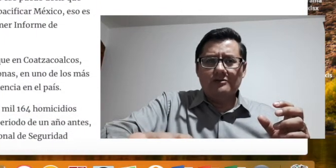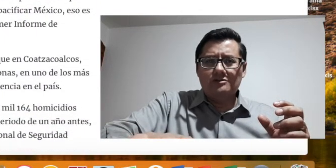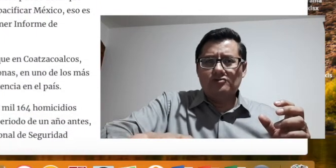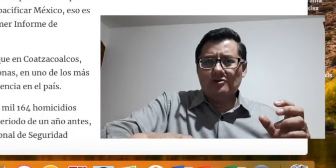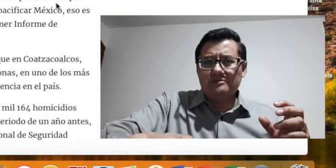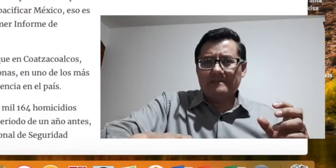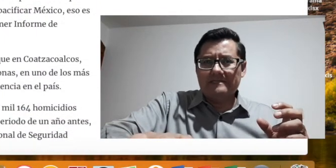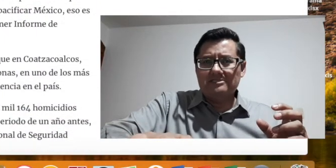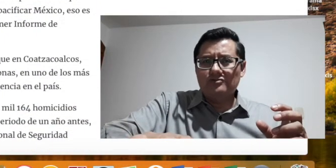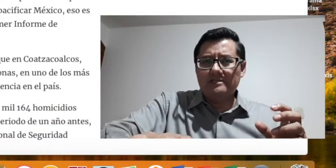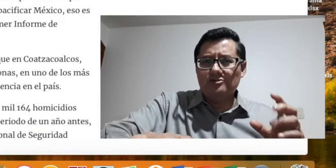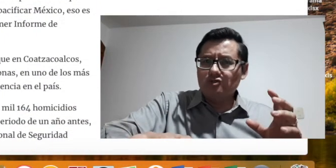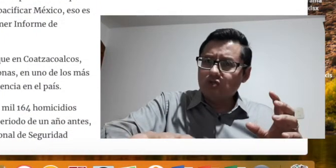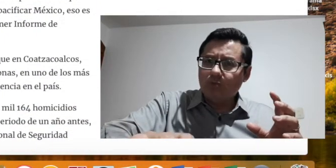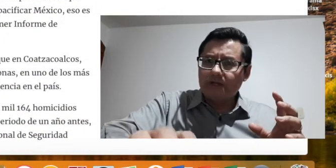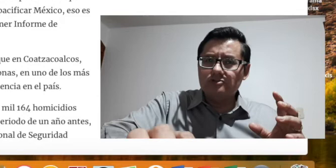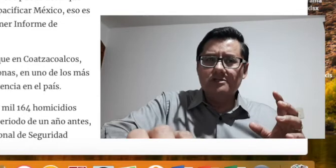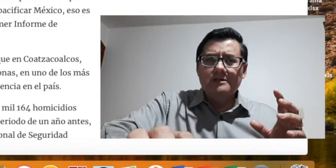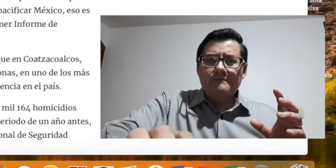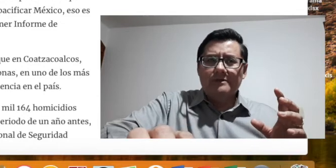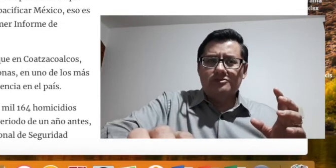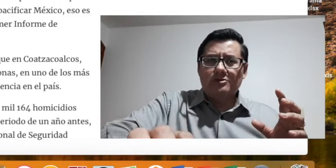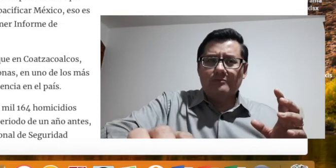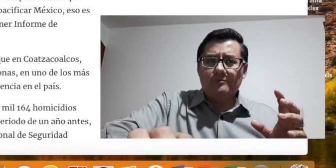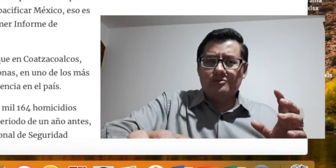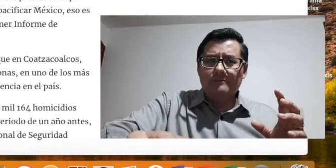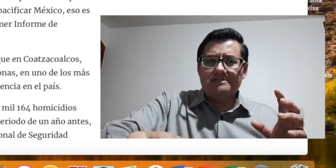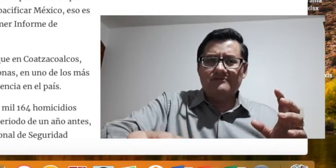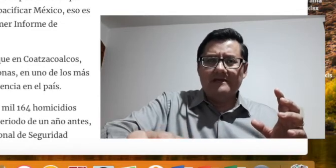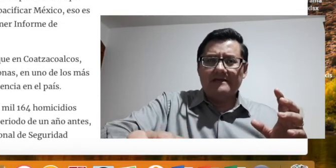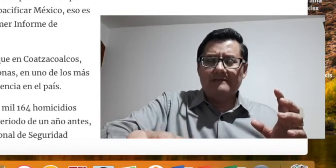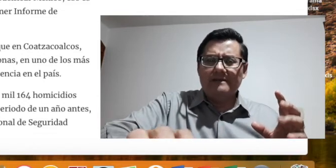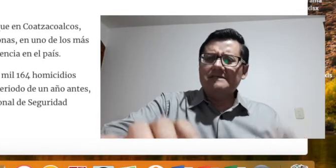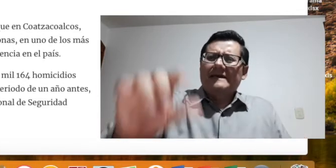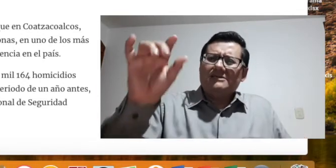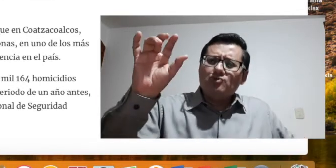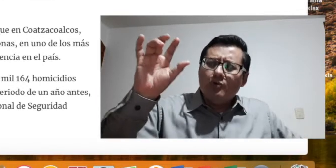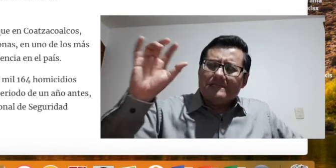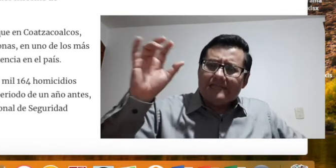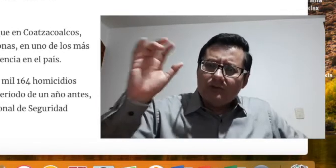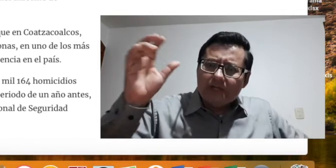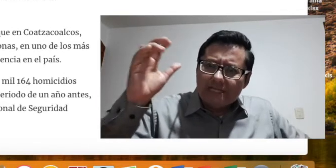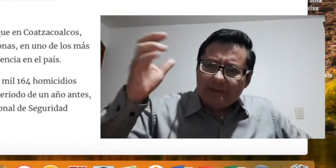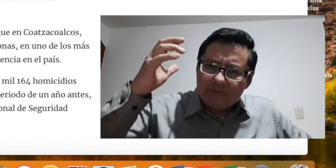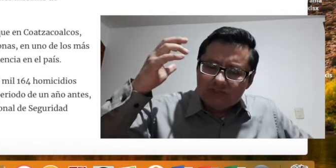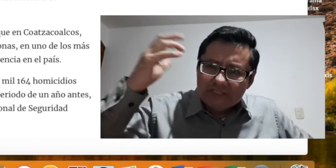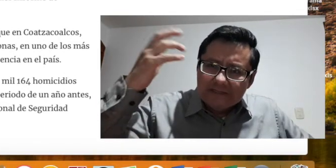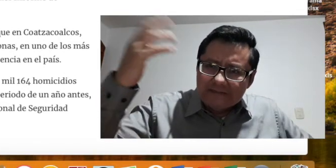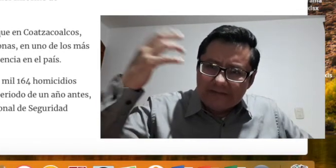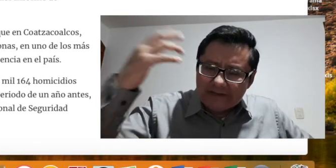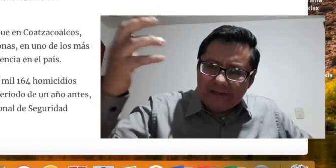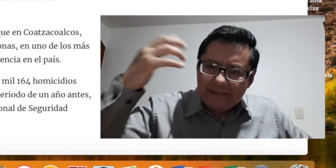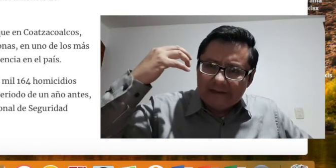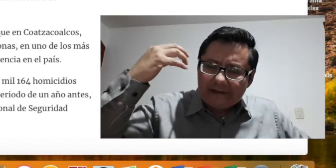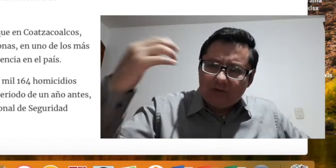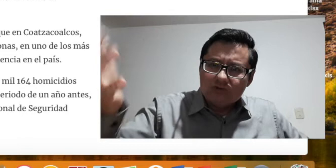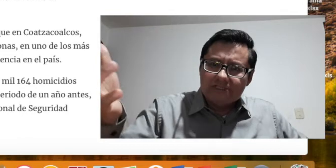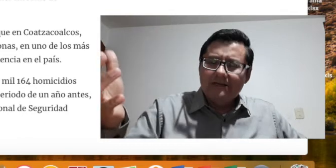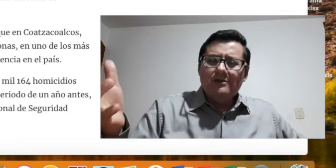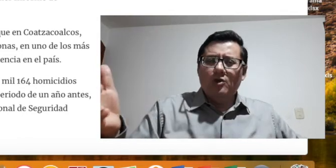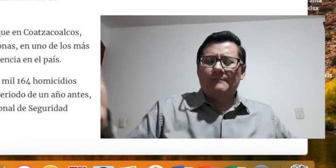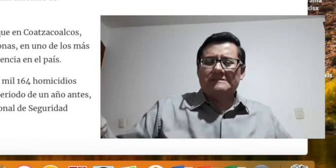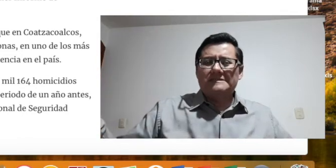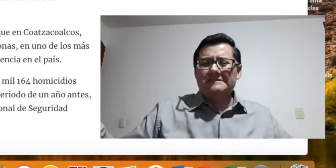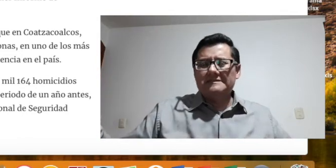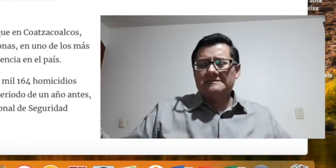reconoció que los resultados en materia de seguridad no son buenos, pero se comprometió a pacificar el país. Eso es algo que debemos de verdad de